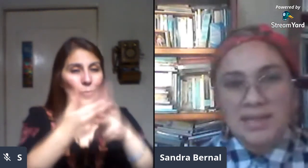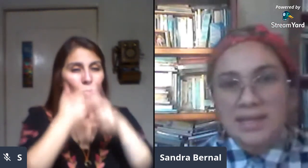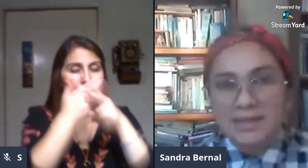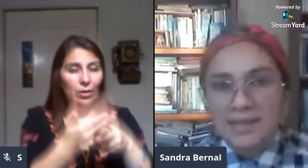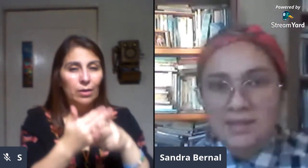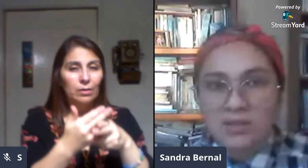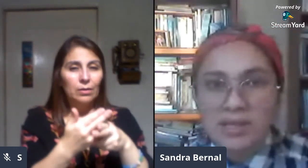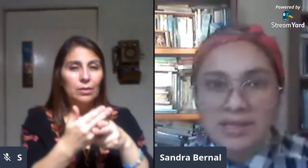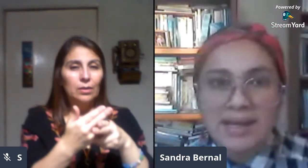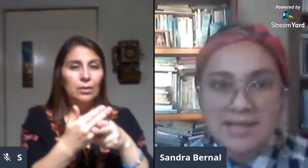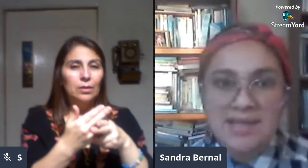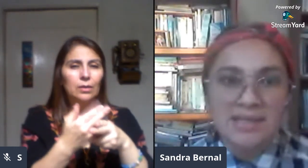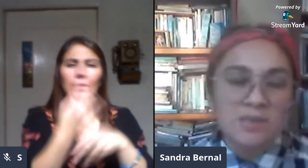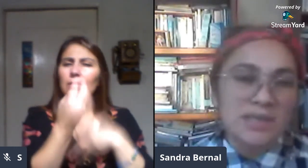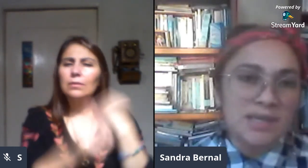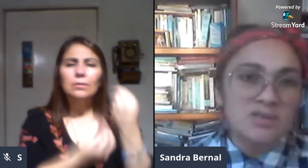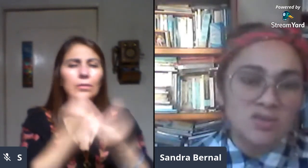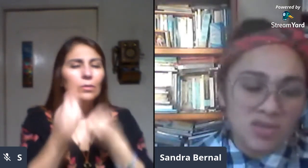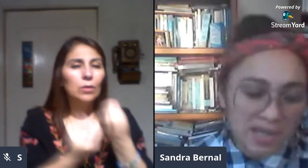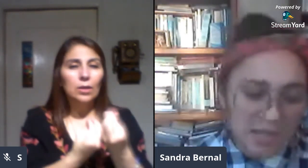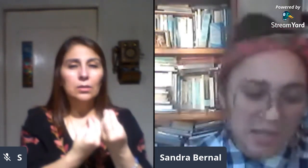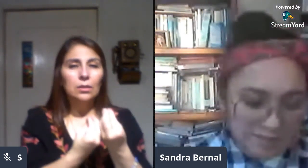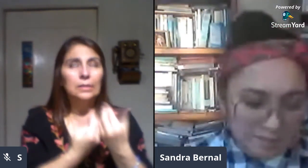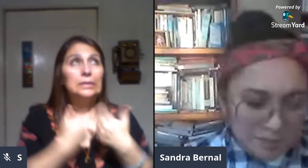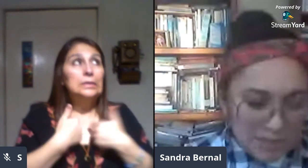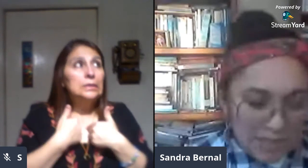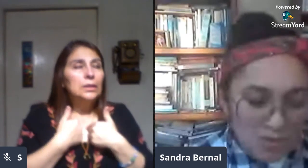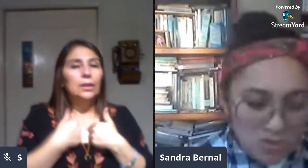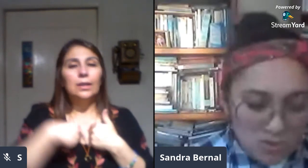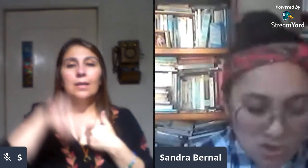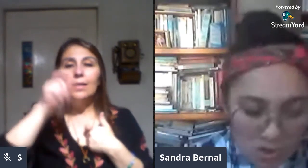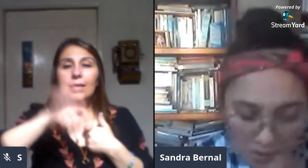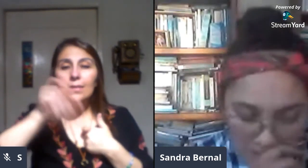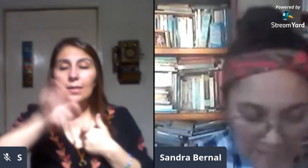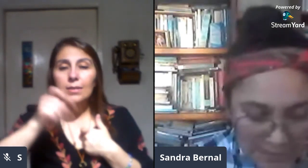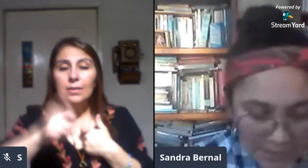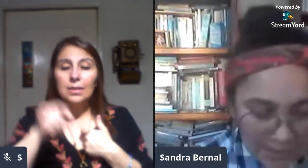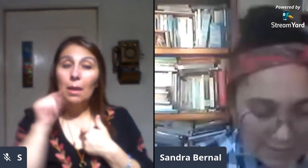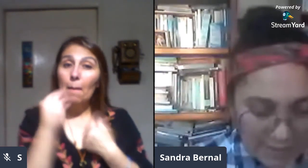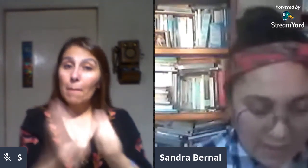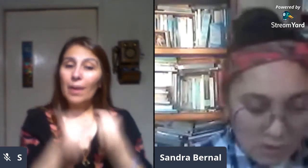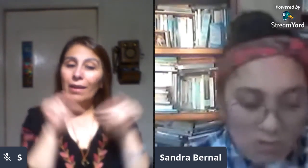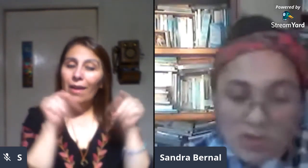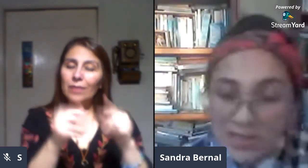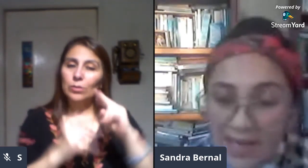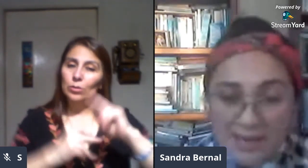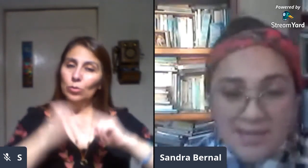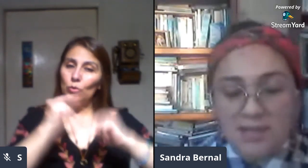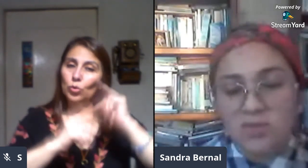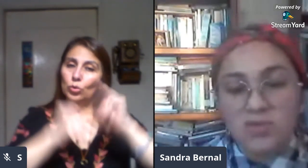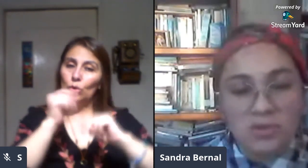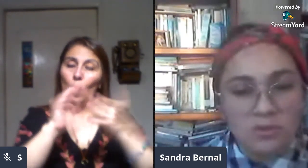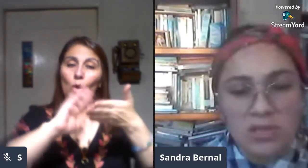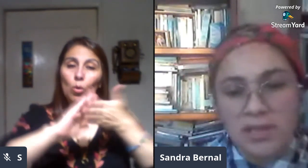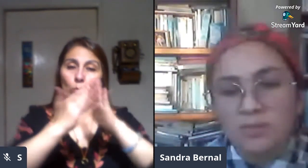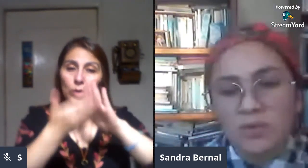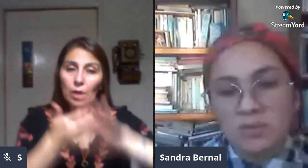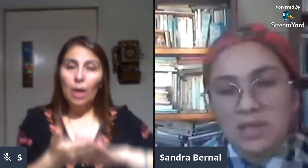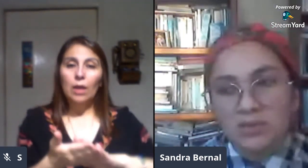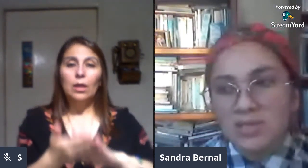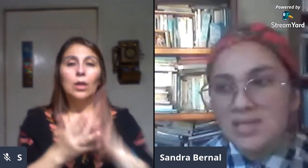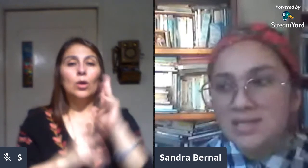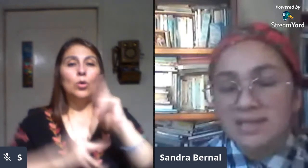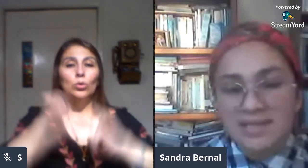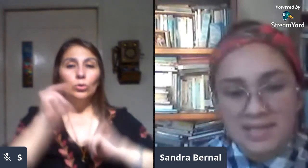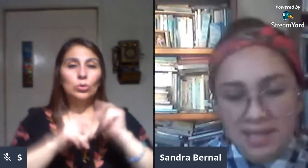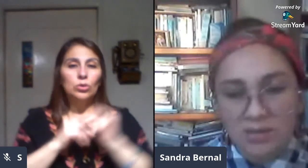hacen dentro de la necesidad también de que esto sea la construcción de comunidades, la construcción de comunidad en